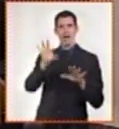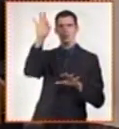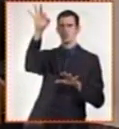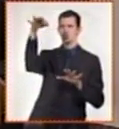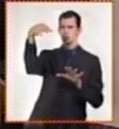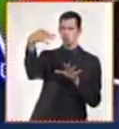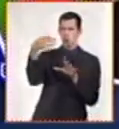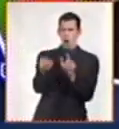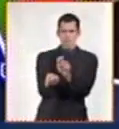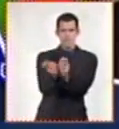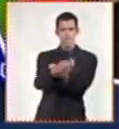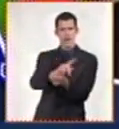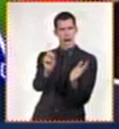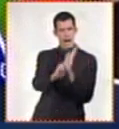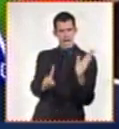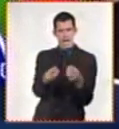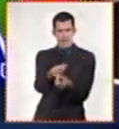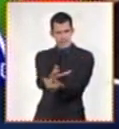a BRICS,